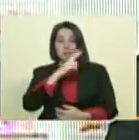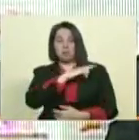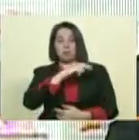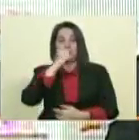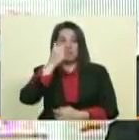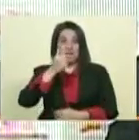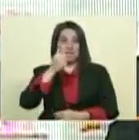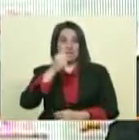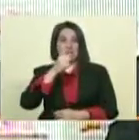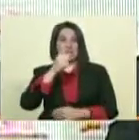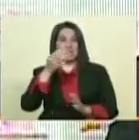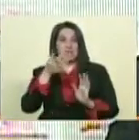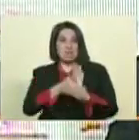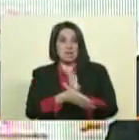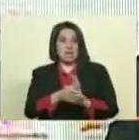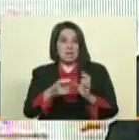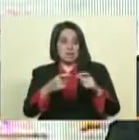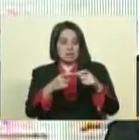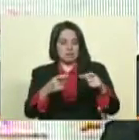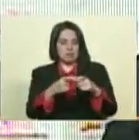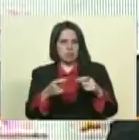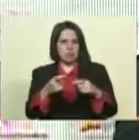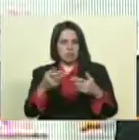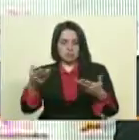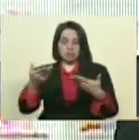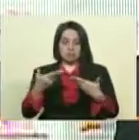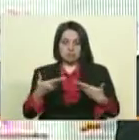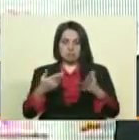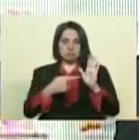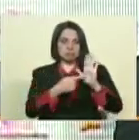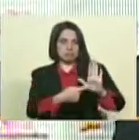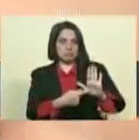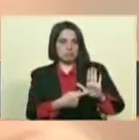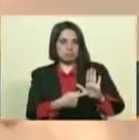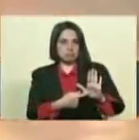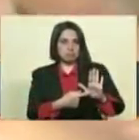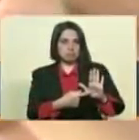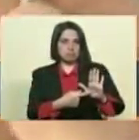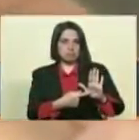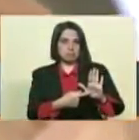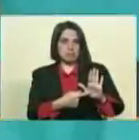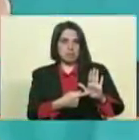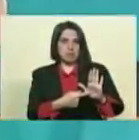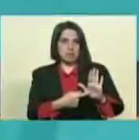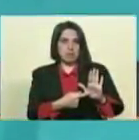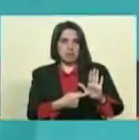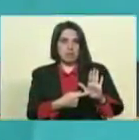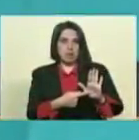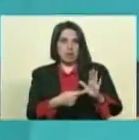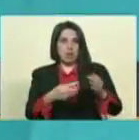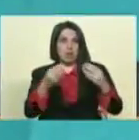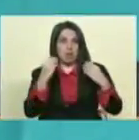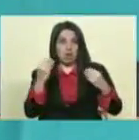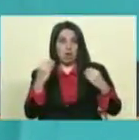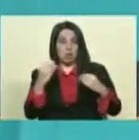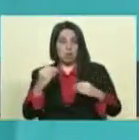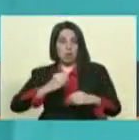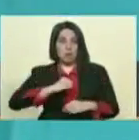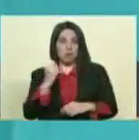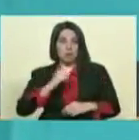comandante en jefe de los organismos de seguridad ciudadana del país y miembro de la Policía